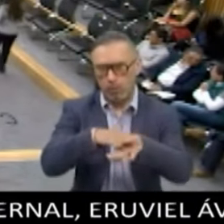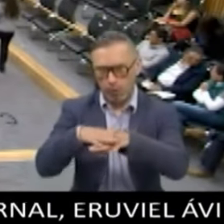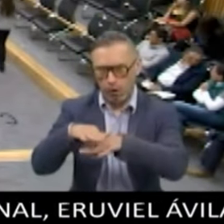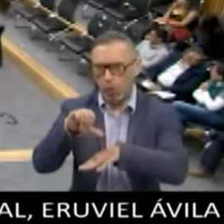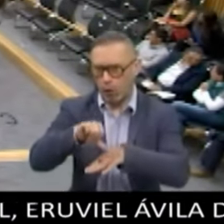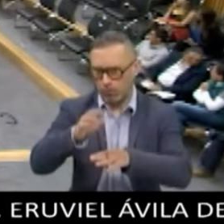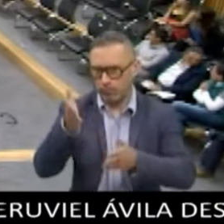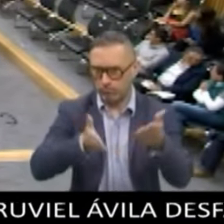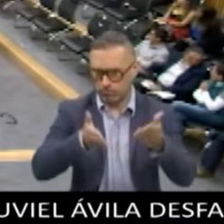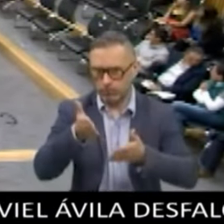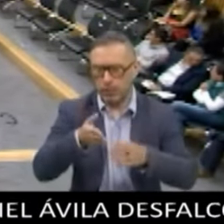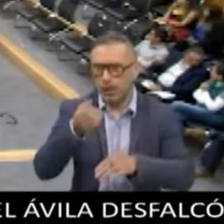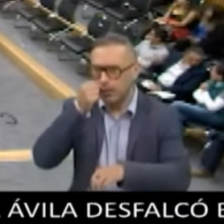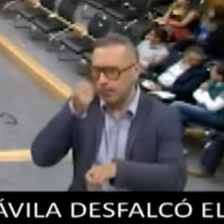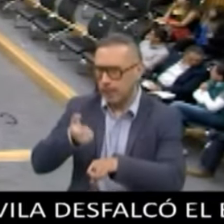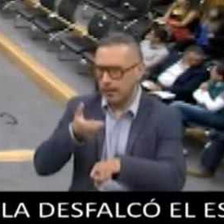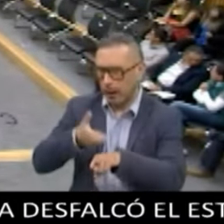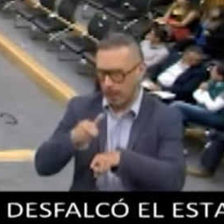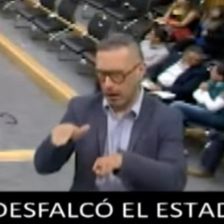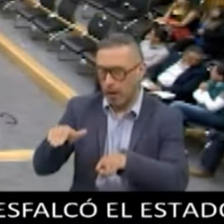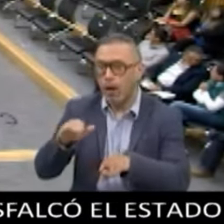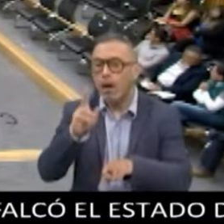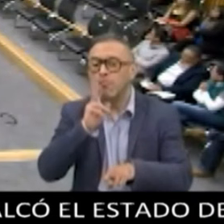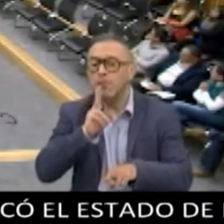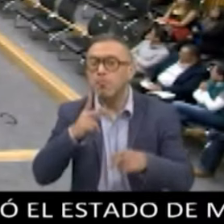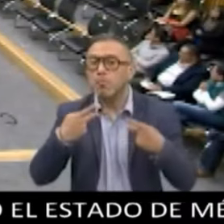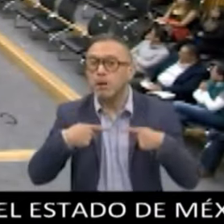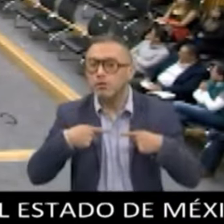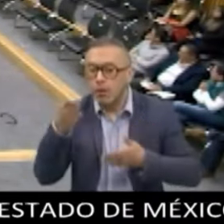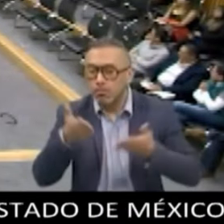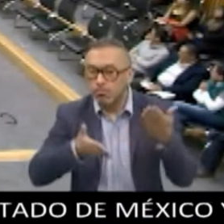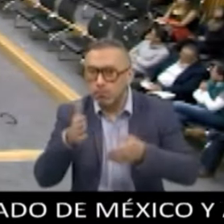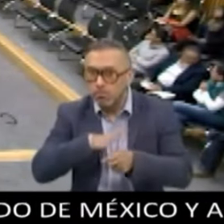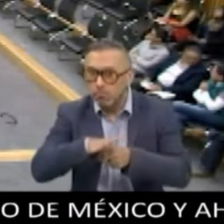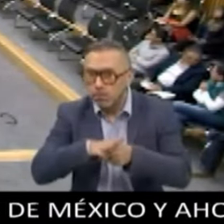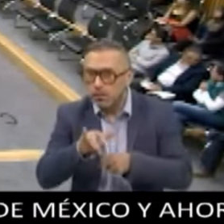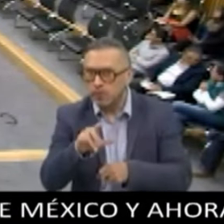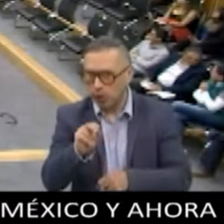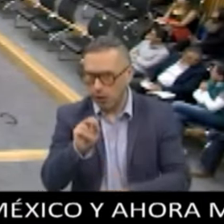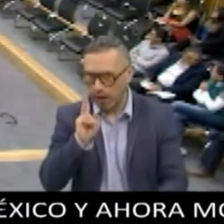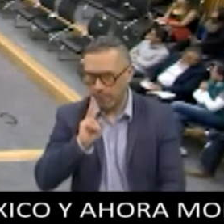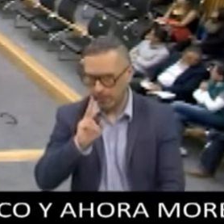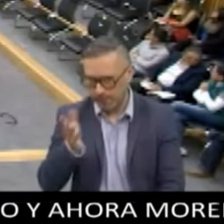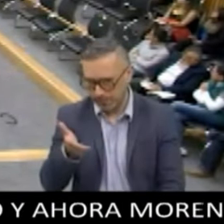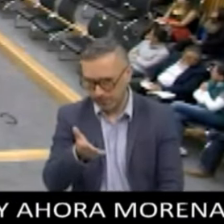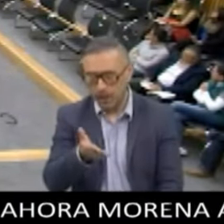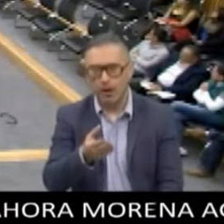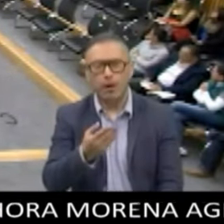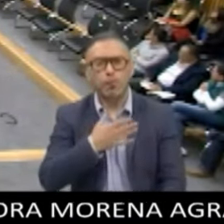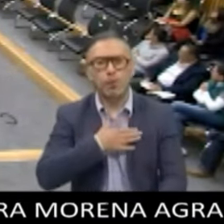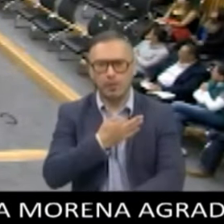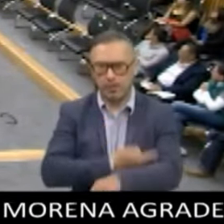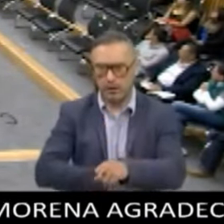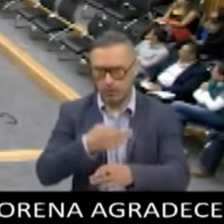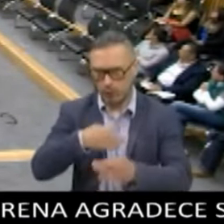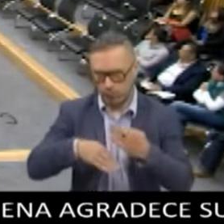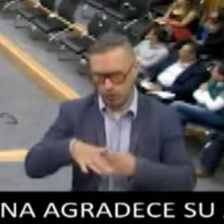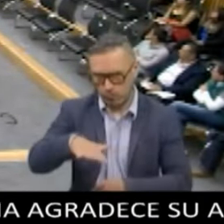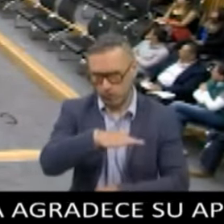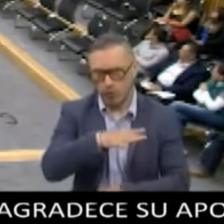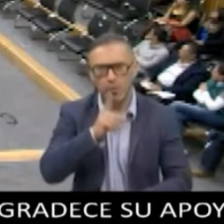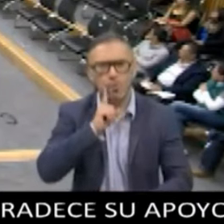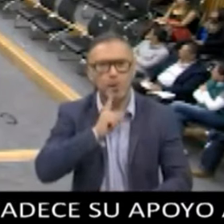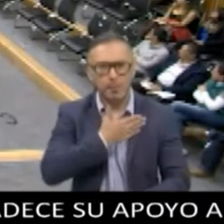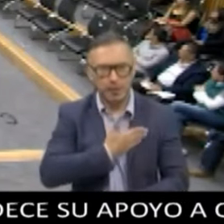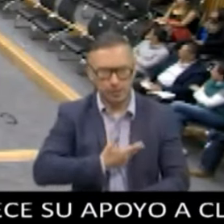despacho esta figura es contemplada no ahorita con la presencia de Guadalupe tadey en el INE ha sido considerada